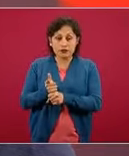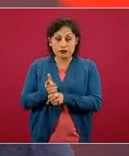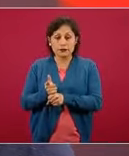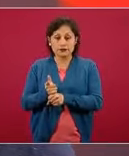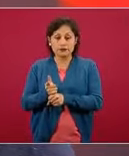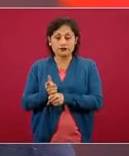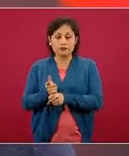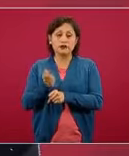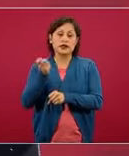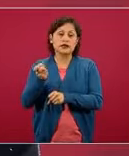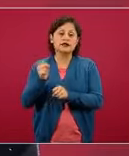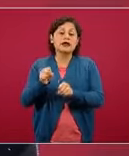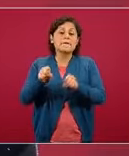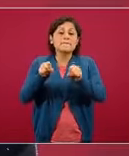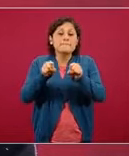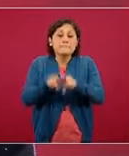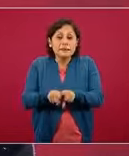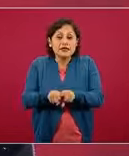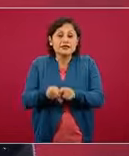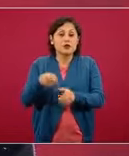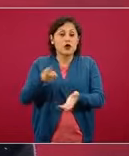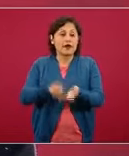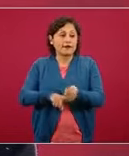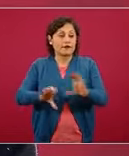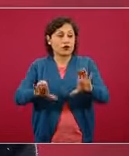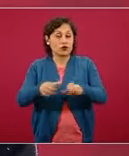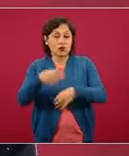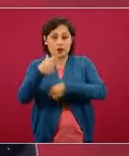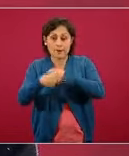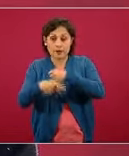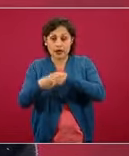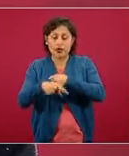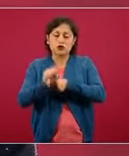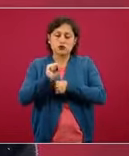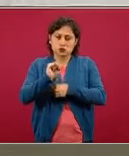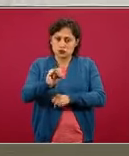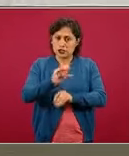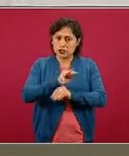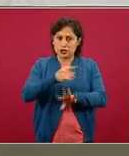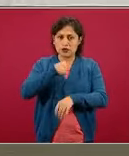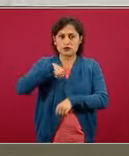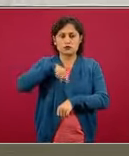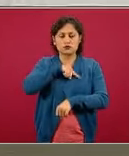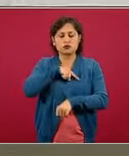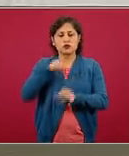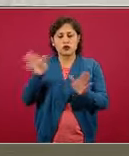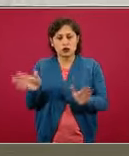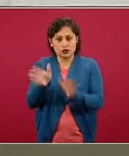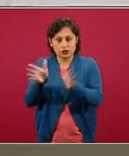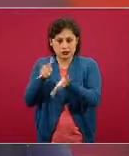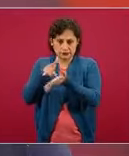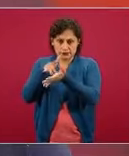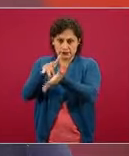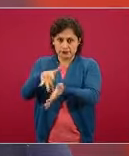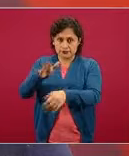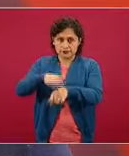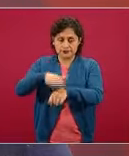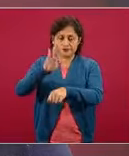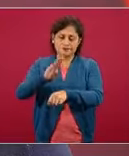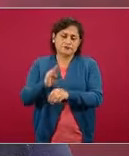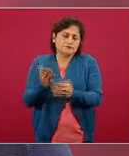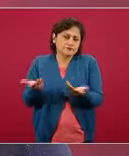en riesgo mismo a la salud poblacional, se desencadenarán ciertas actividades, más allá de las que se dan de